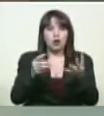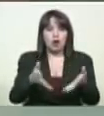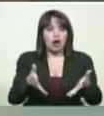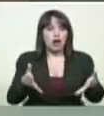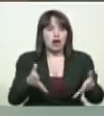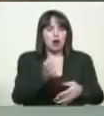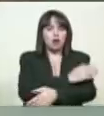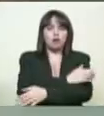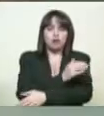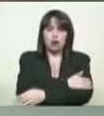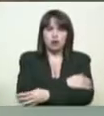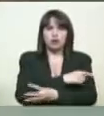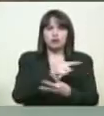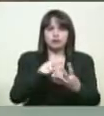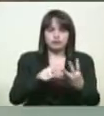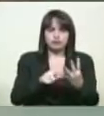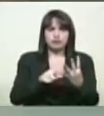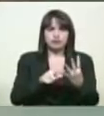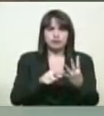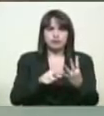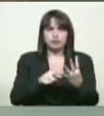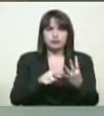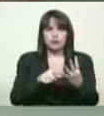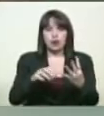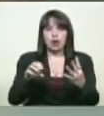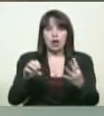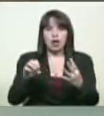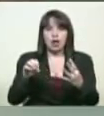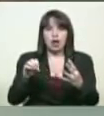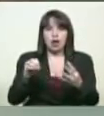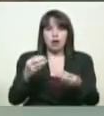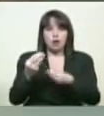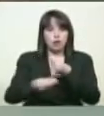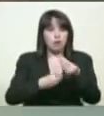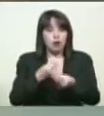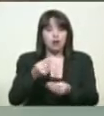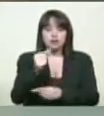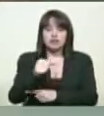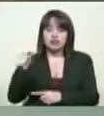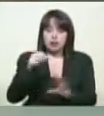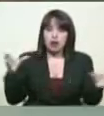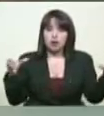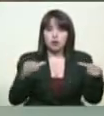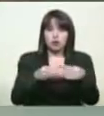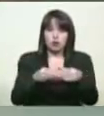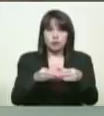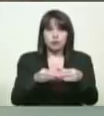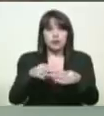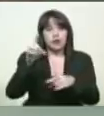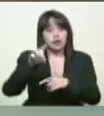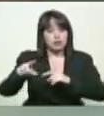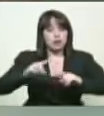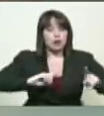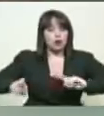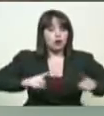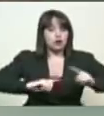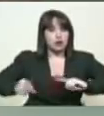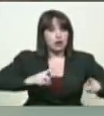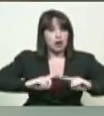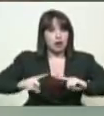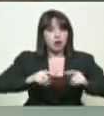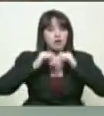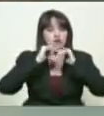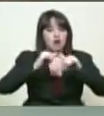de acción democrática y la oposición que lo hagan ya esta semana también para coordinar para